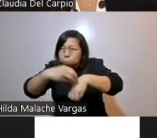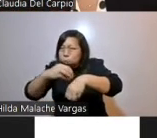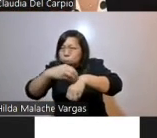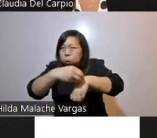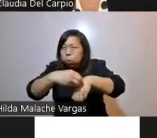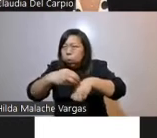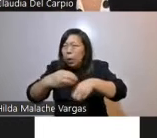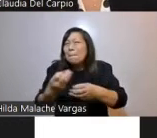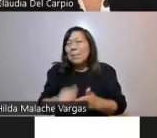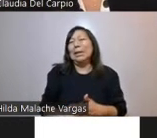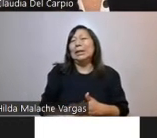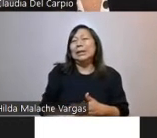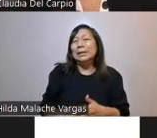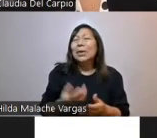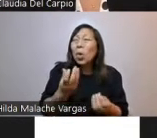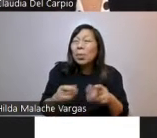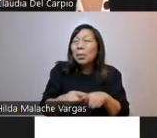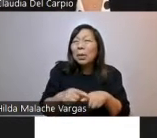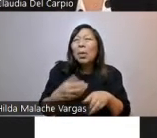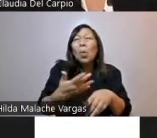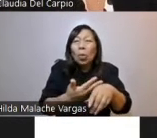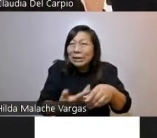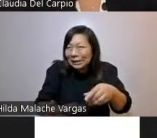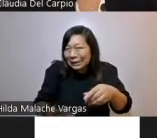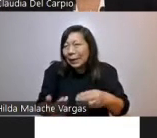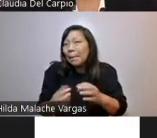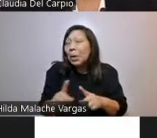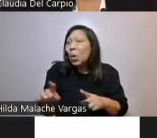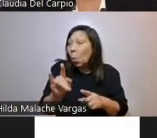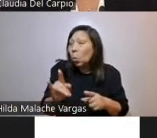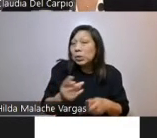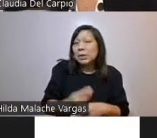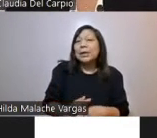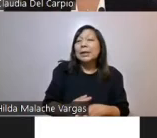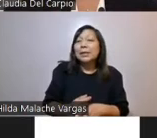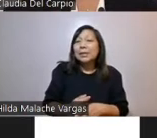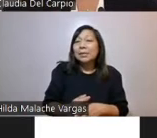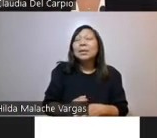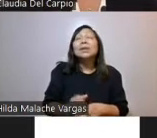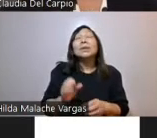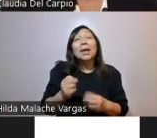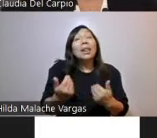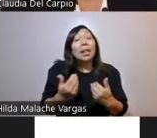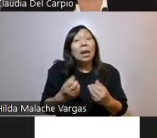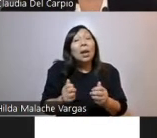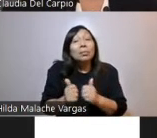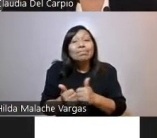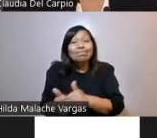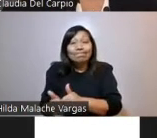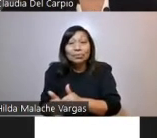infecciones a través de los fluidos y sangre. Entonces, si es que usan espermicida, sí o sí tiene que ir acompañado